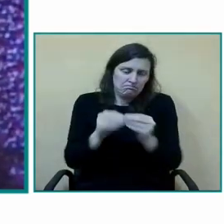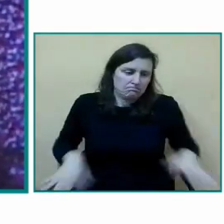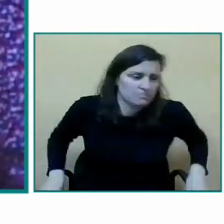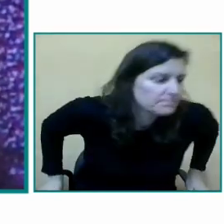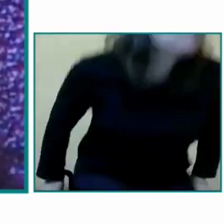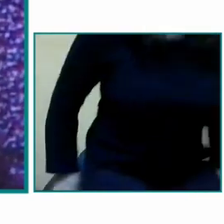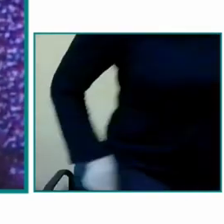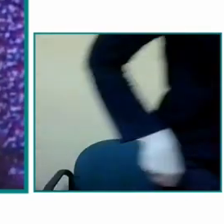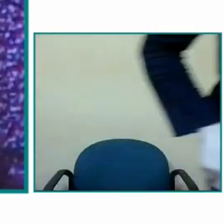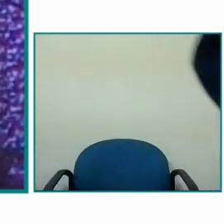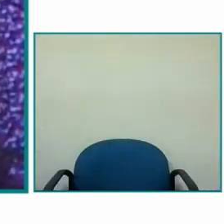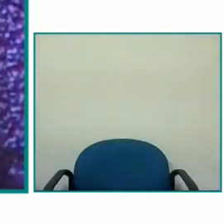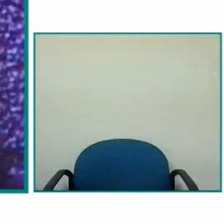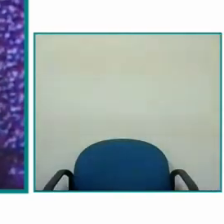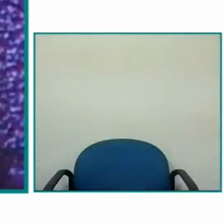lengua de signos